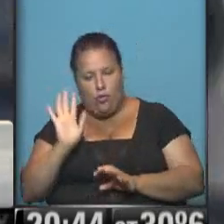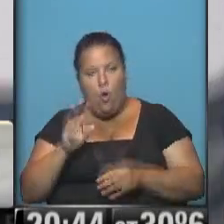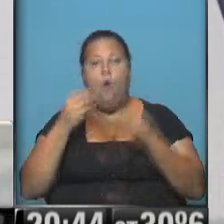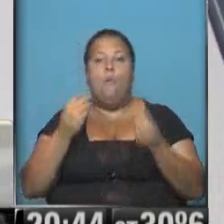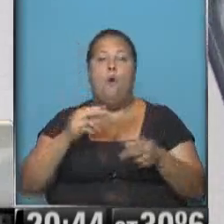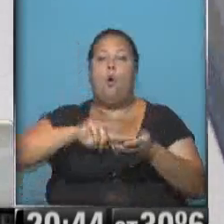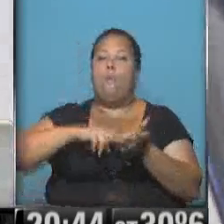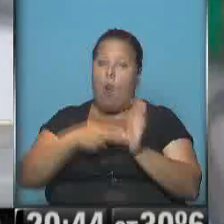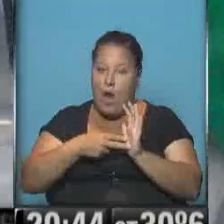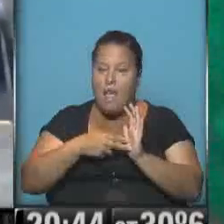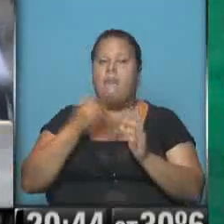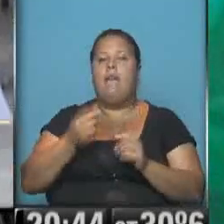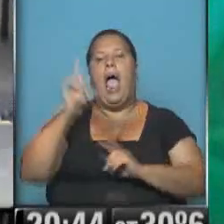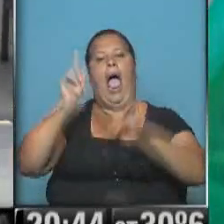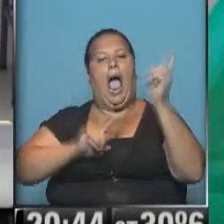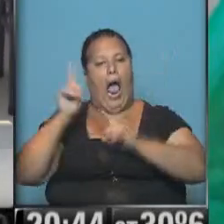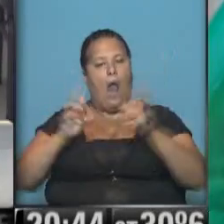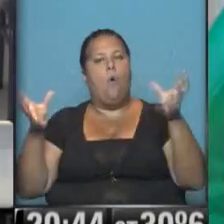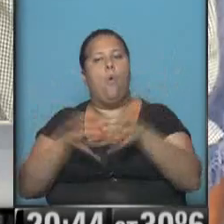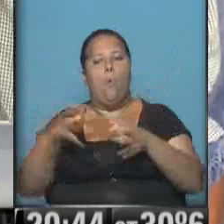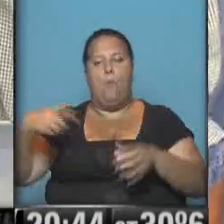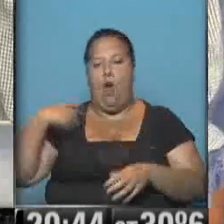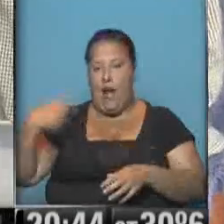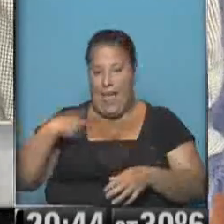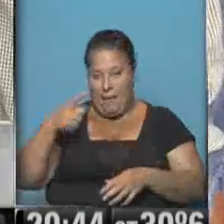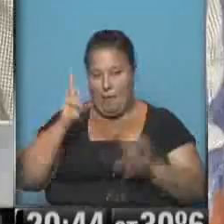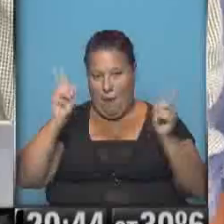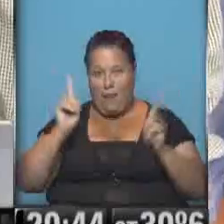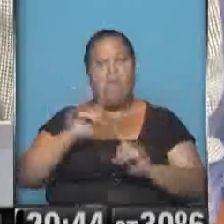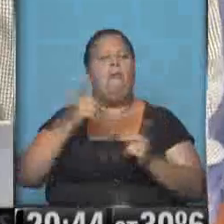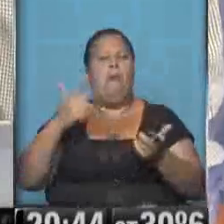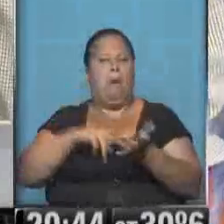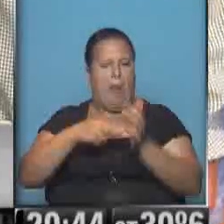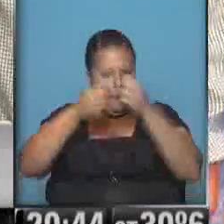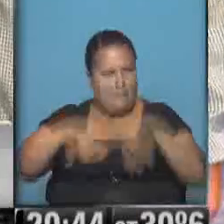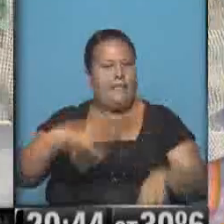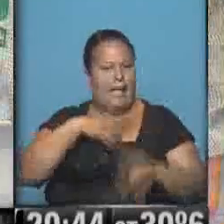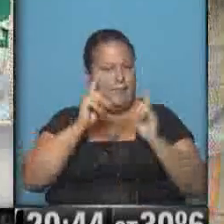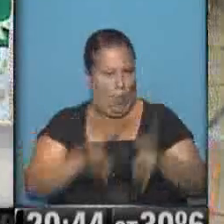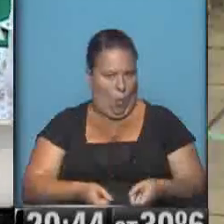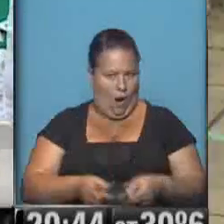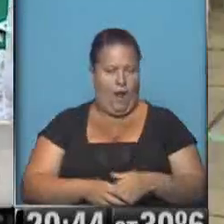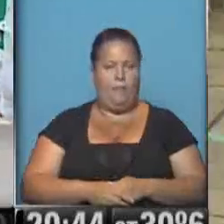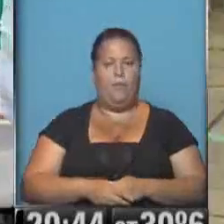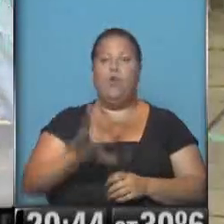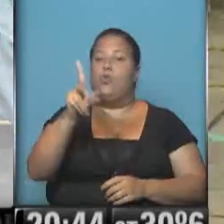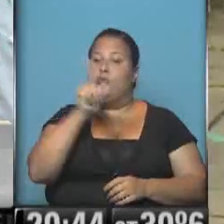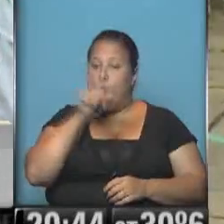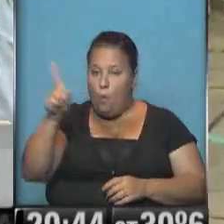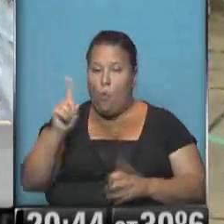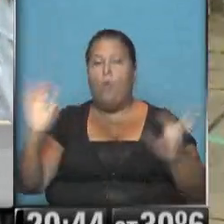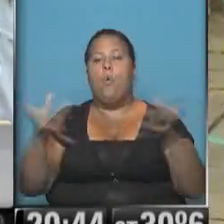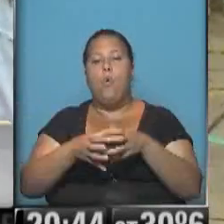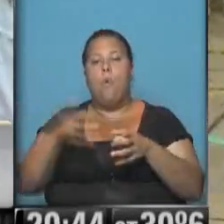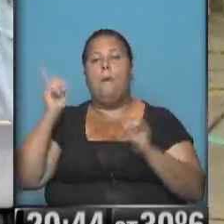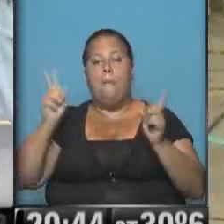que el conflicto está planteado por algunos de los gremios docentes, pero no afectaron el inicio de clases. En Chubut, una seccional del